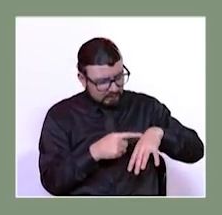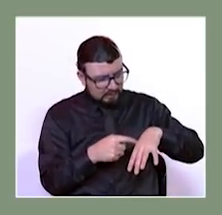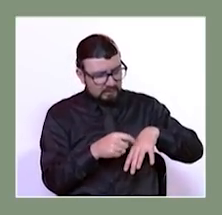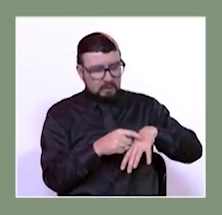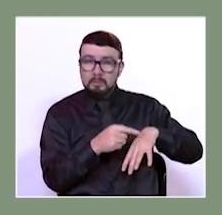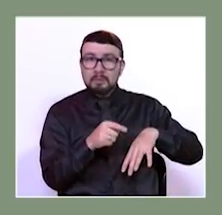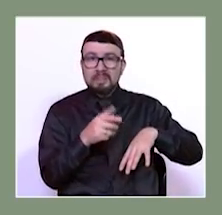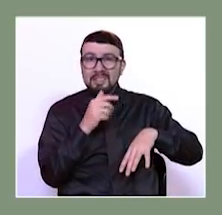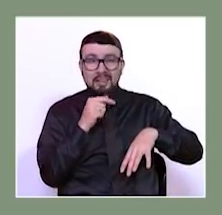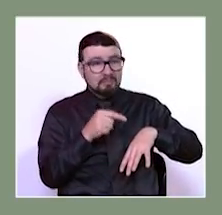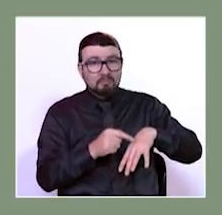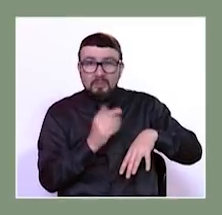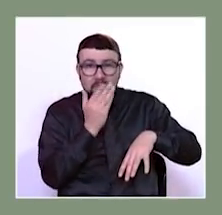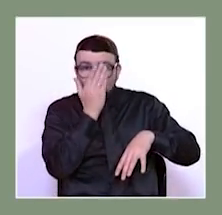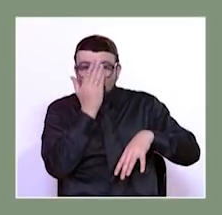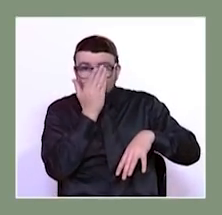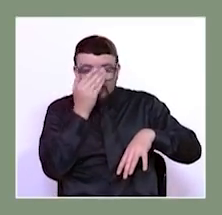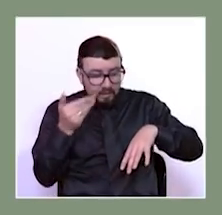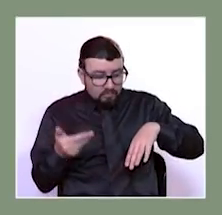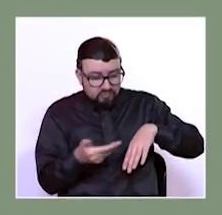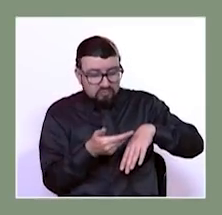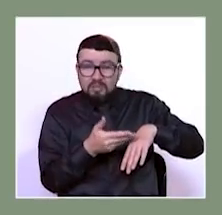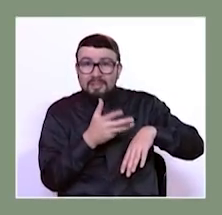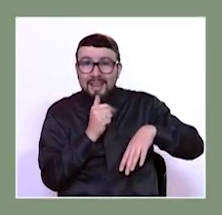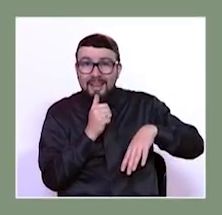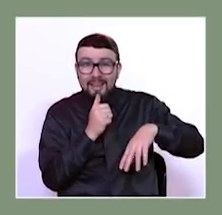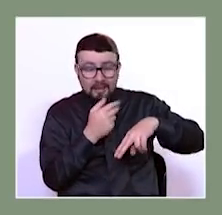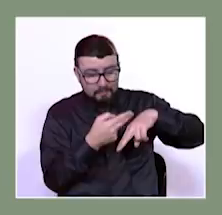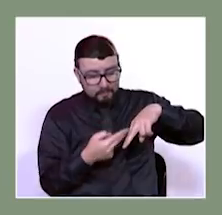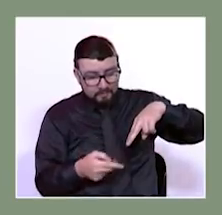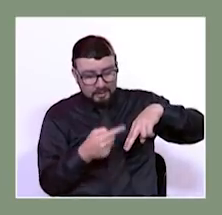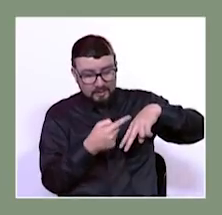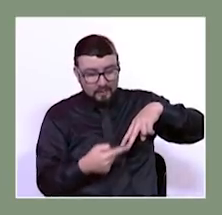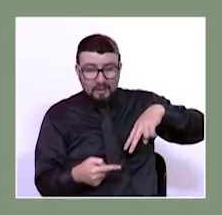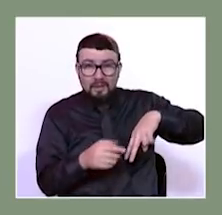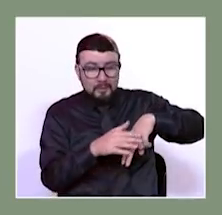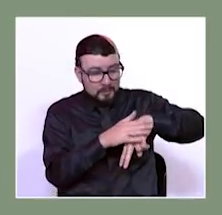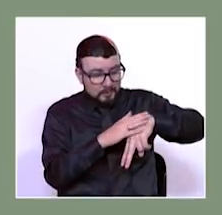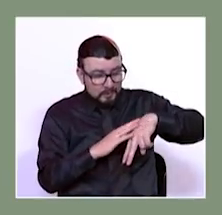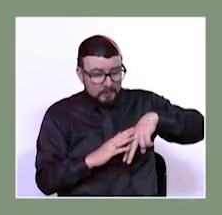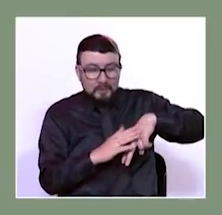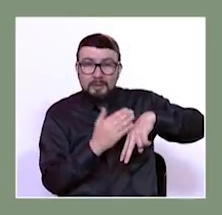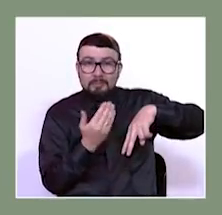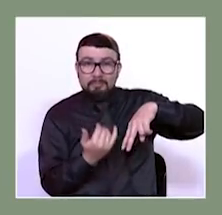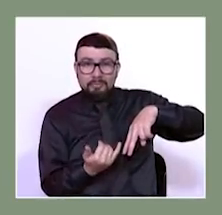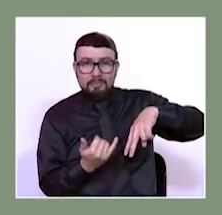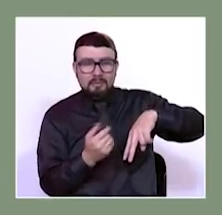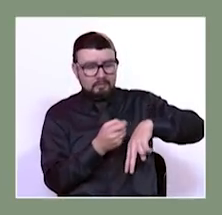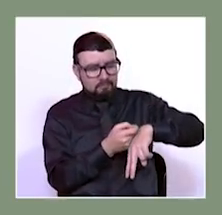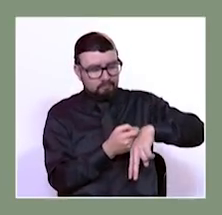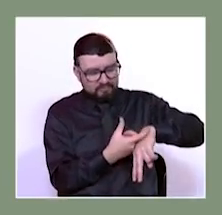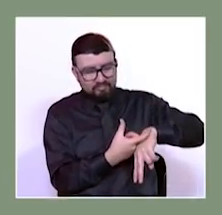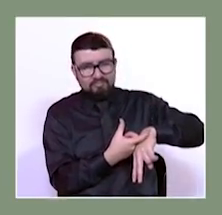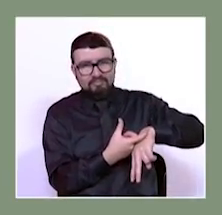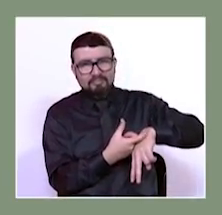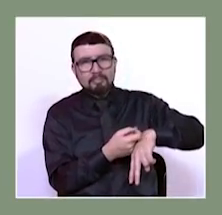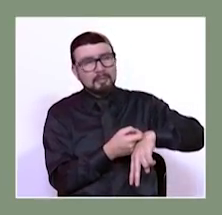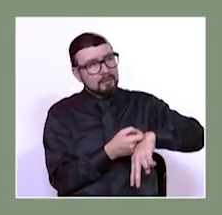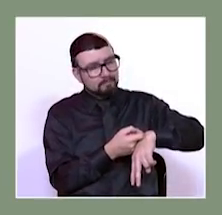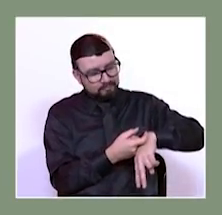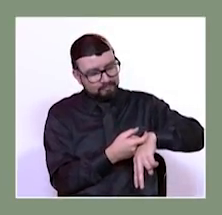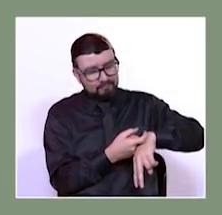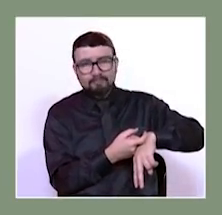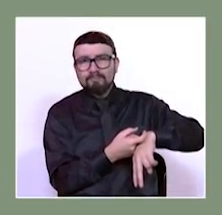hay oxigenación en el tejido, se presenta la ulceración, que es la herida magna, que va a empezar a